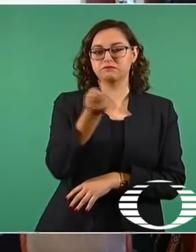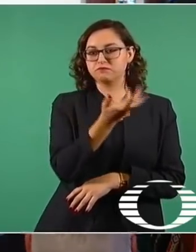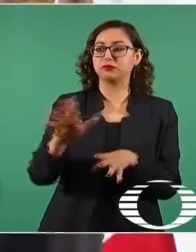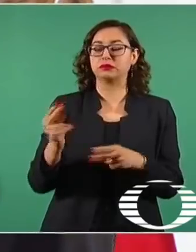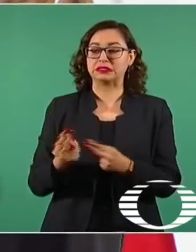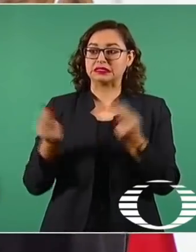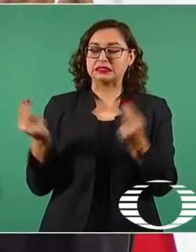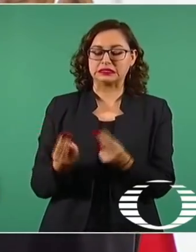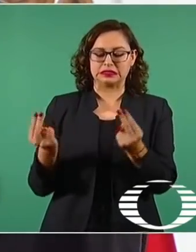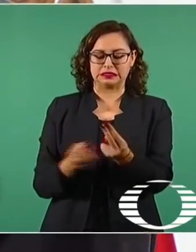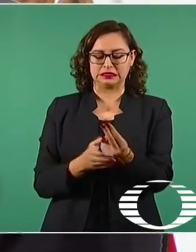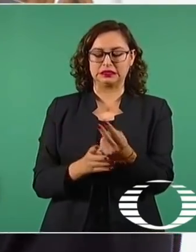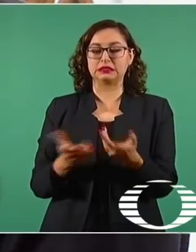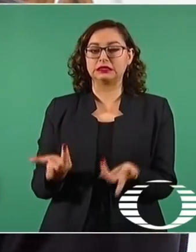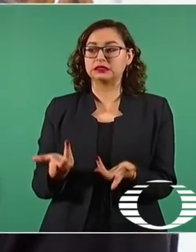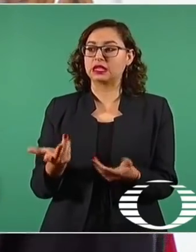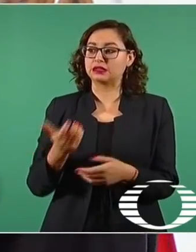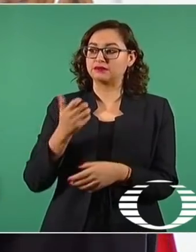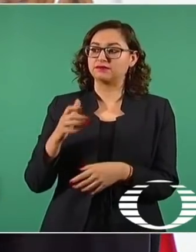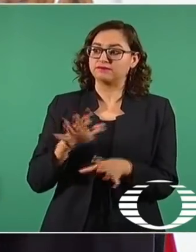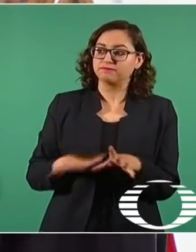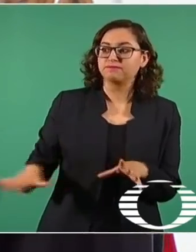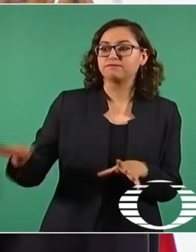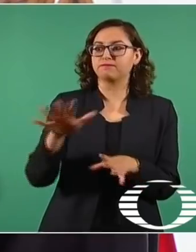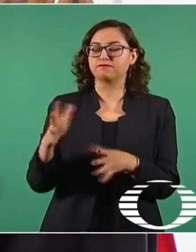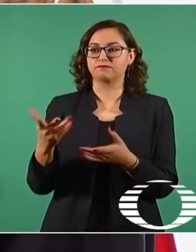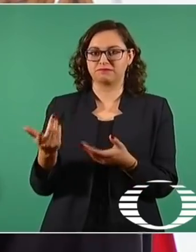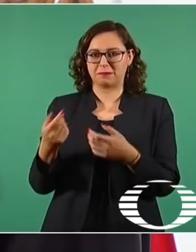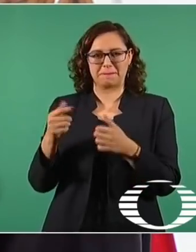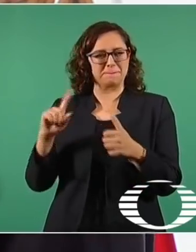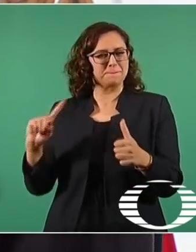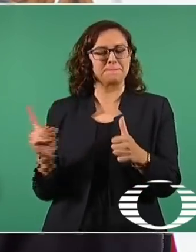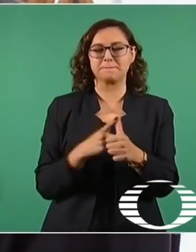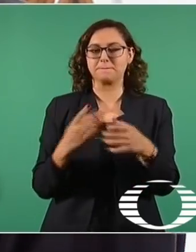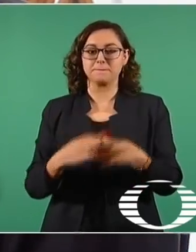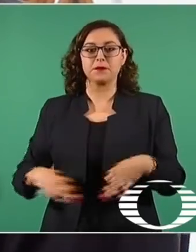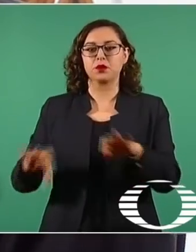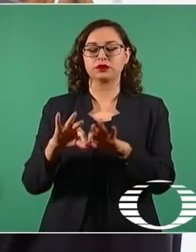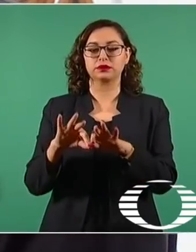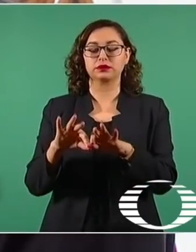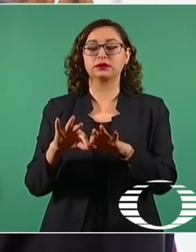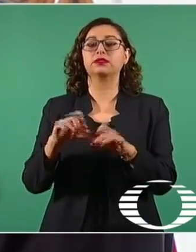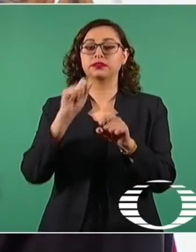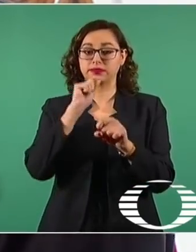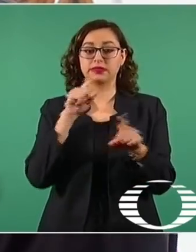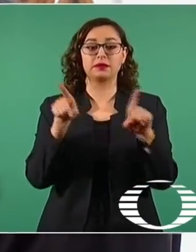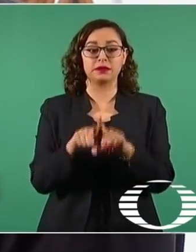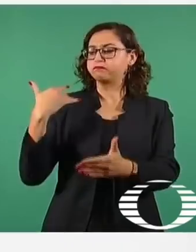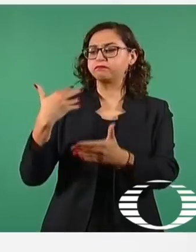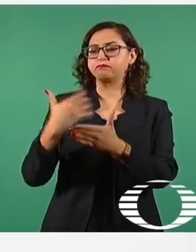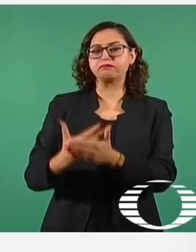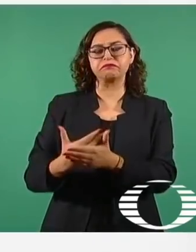marcha. Estamos desterrando vicios y prácticas deshonestas en el manejo del